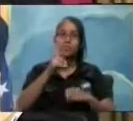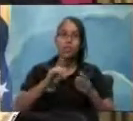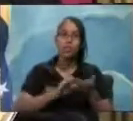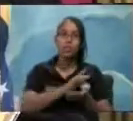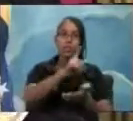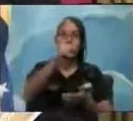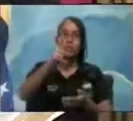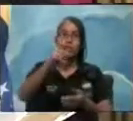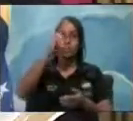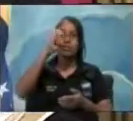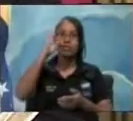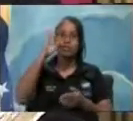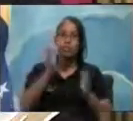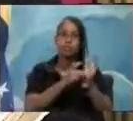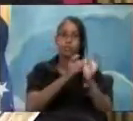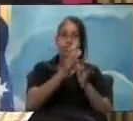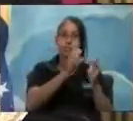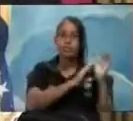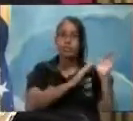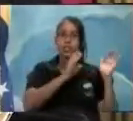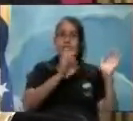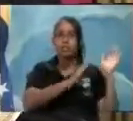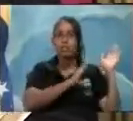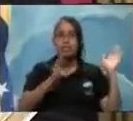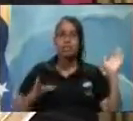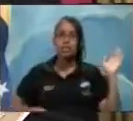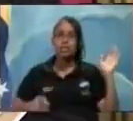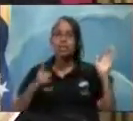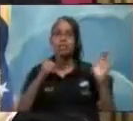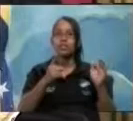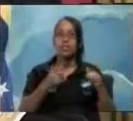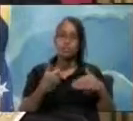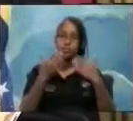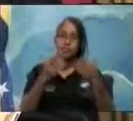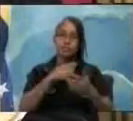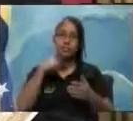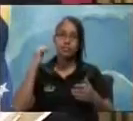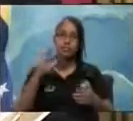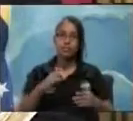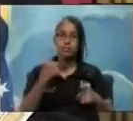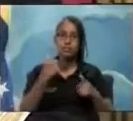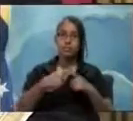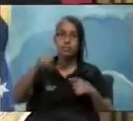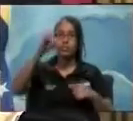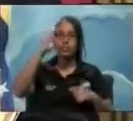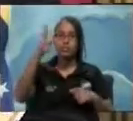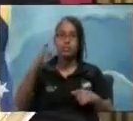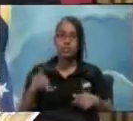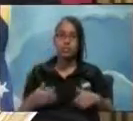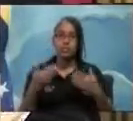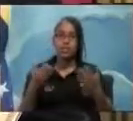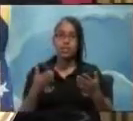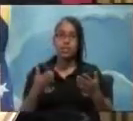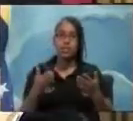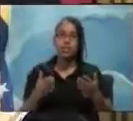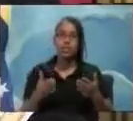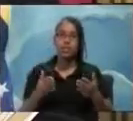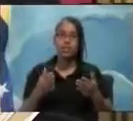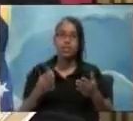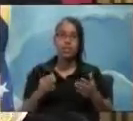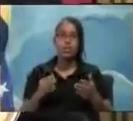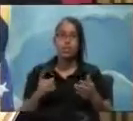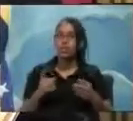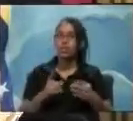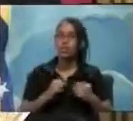glorificado a Jesús. Ustedes lo entregaron, lo mataron, pero Dios lo ha glorificado. Eso es lo que hacemos